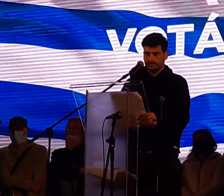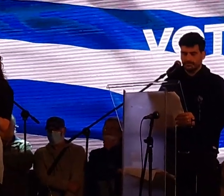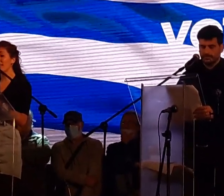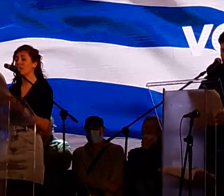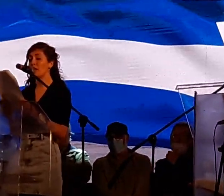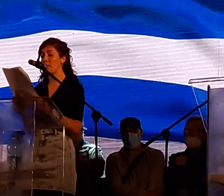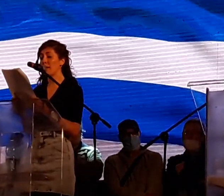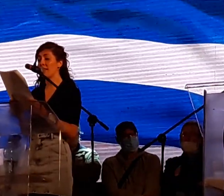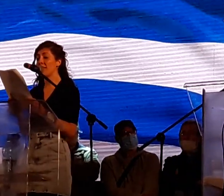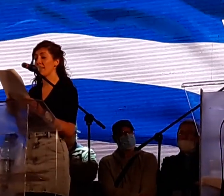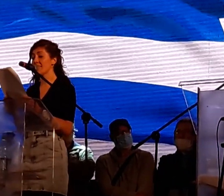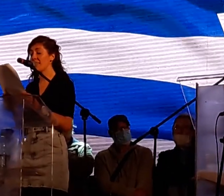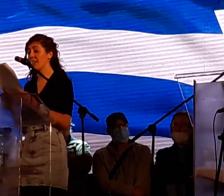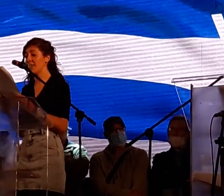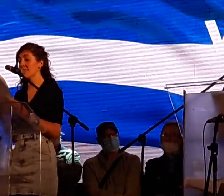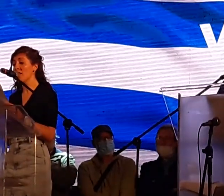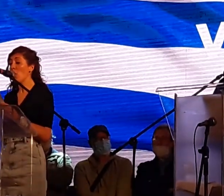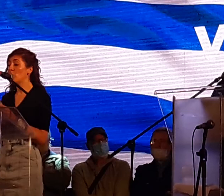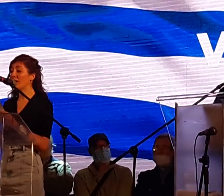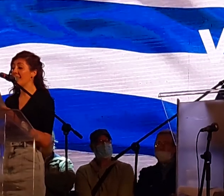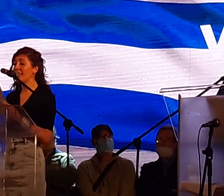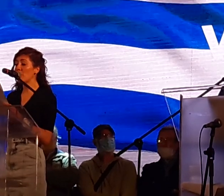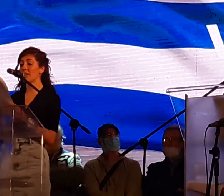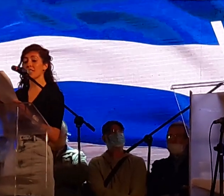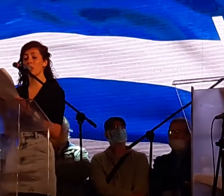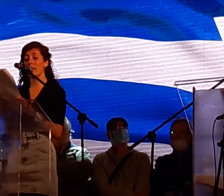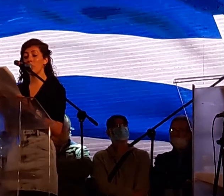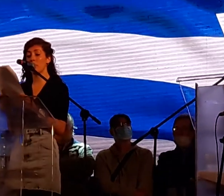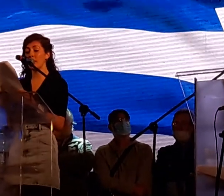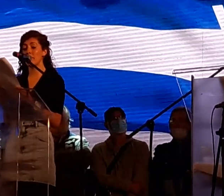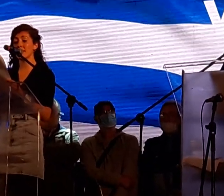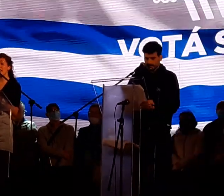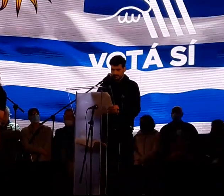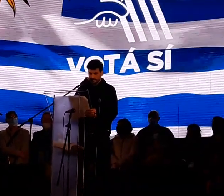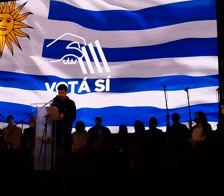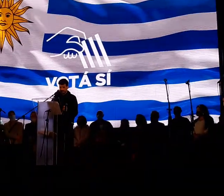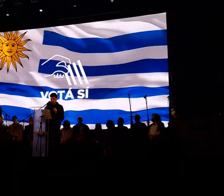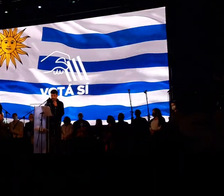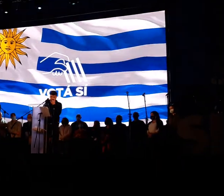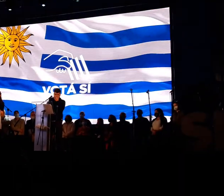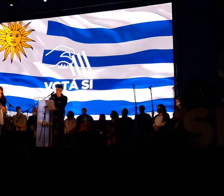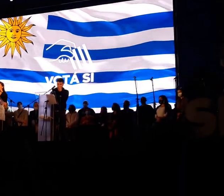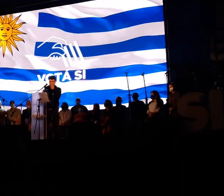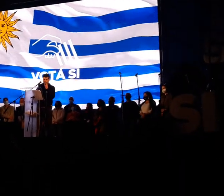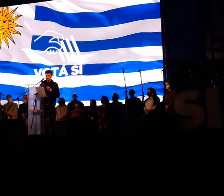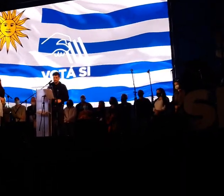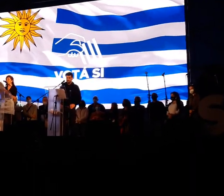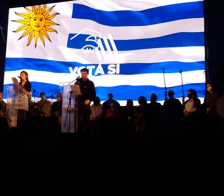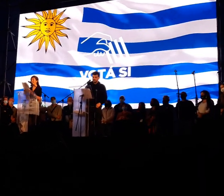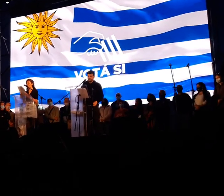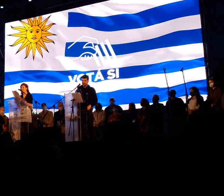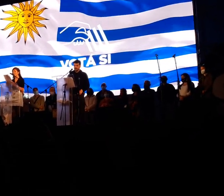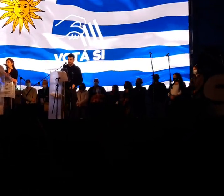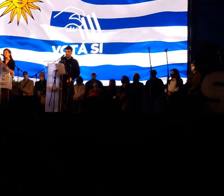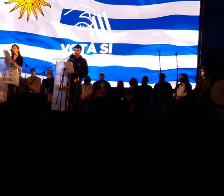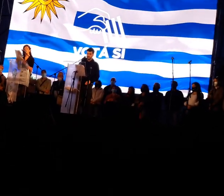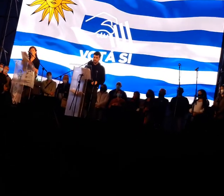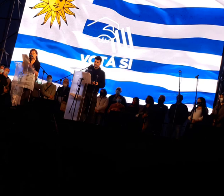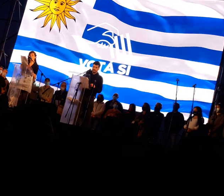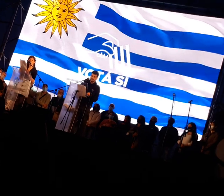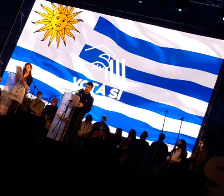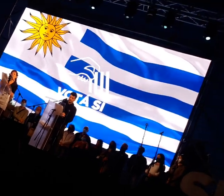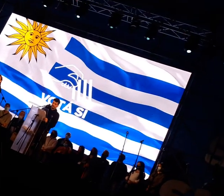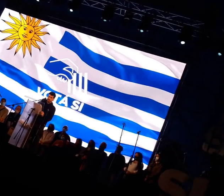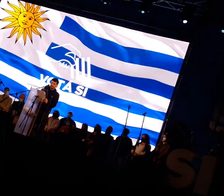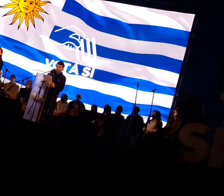viene incrementando las penas desde hace décadas, lo que lejos de resolver los problemas, ha tenido como consecuencia el hacinamiento carcelario y en